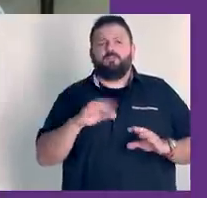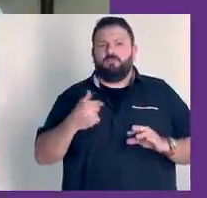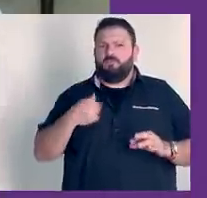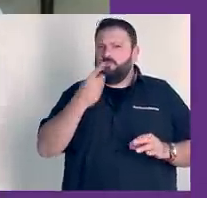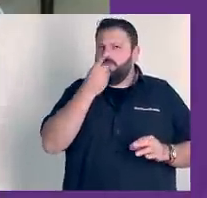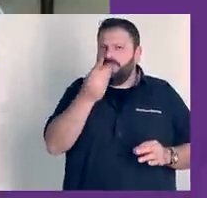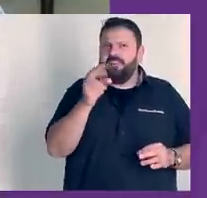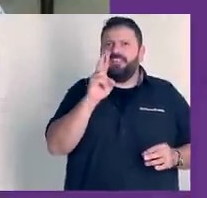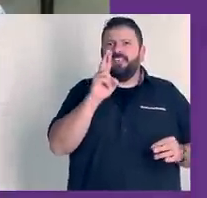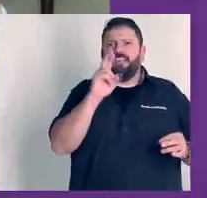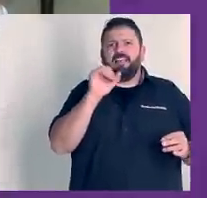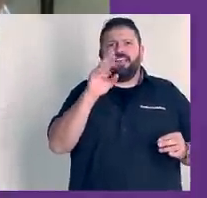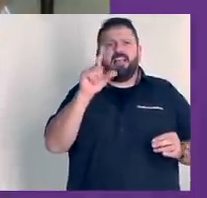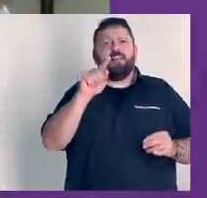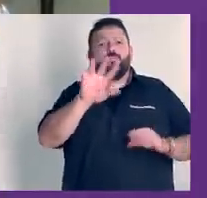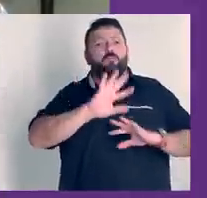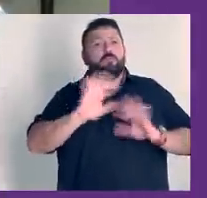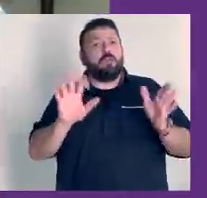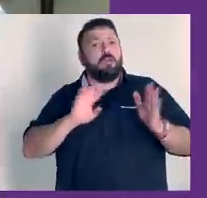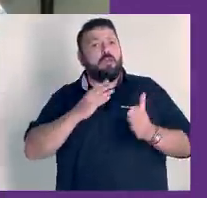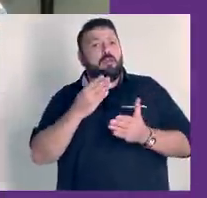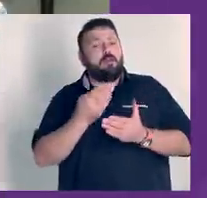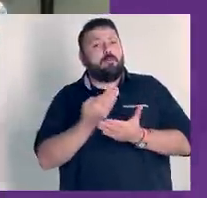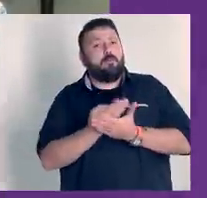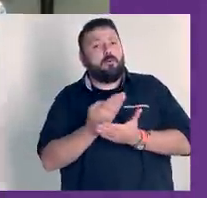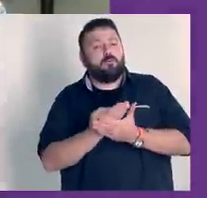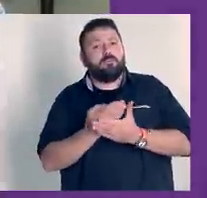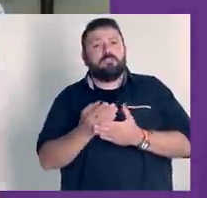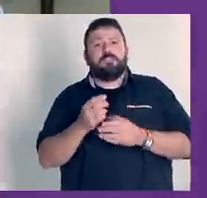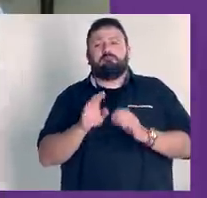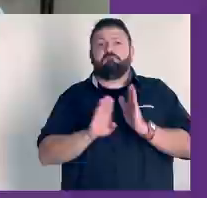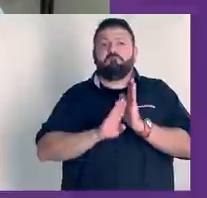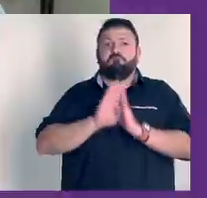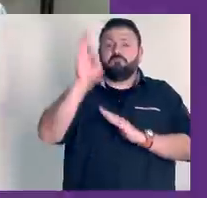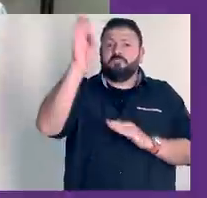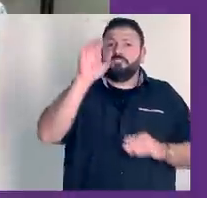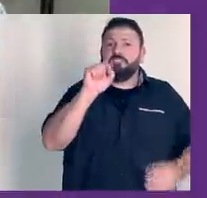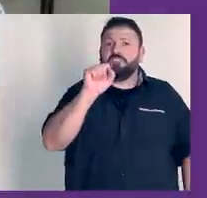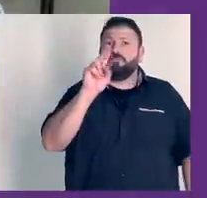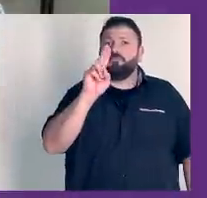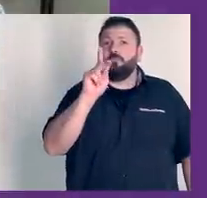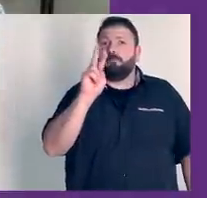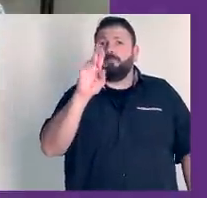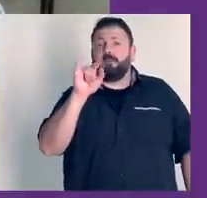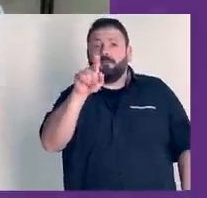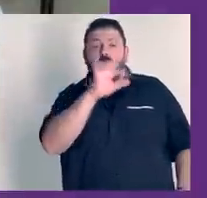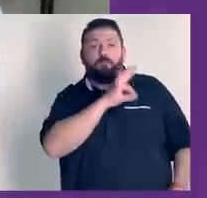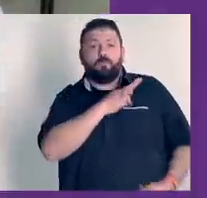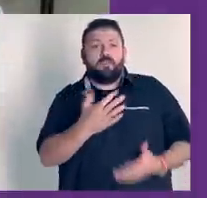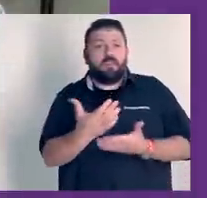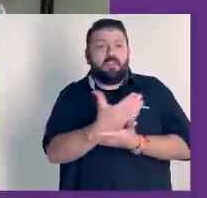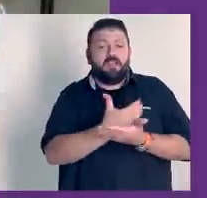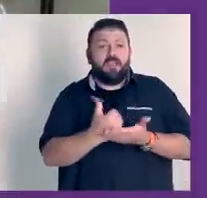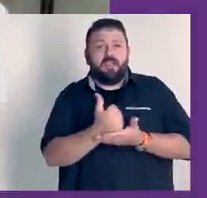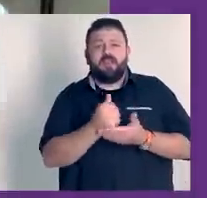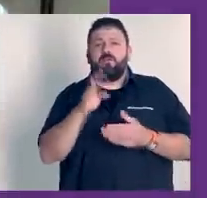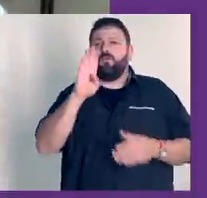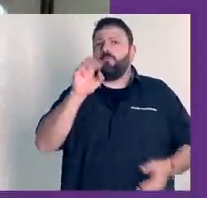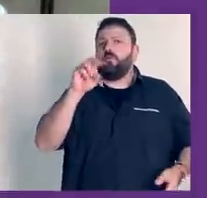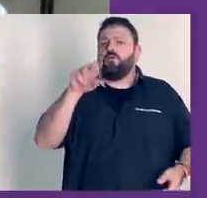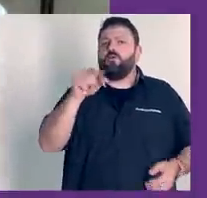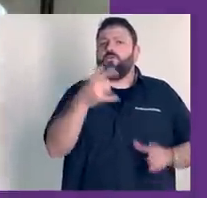Ricardo, ya te hiciste bronce supreme, ahora el mes siguiente inmediato te puedes ganar un bono de 3,000 pesos,